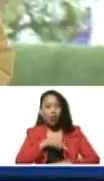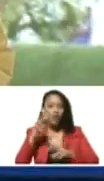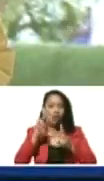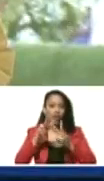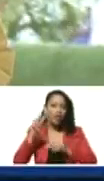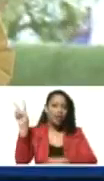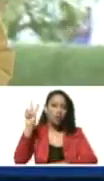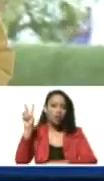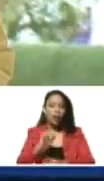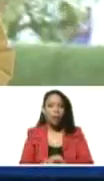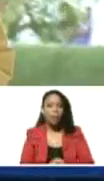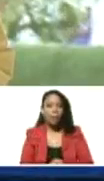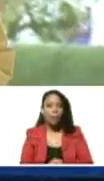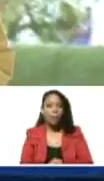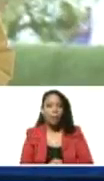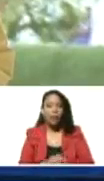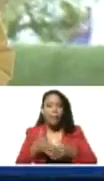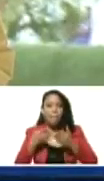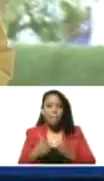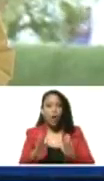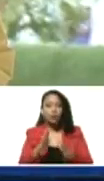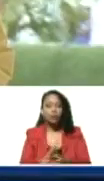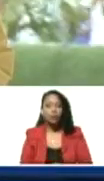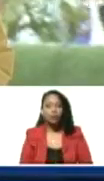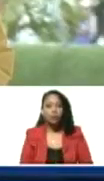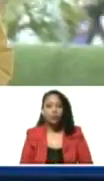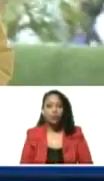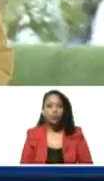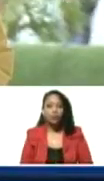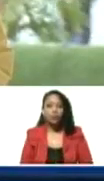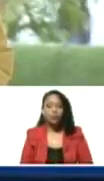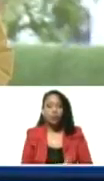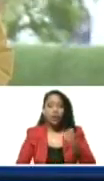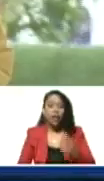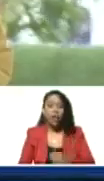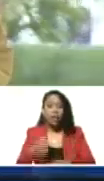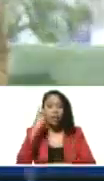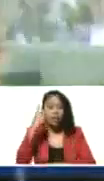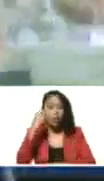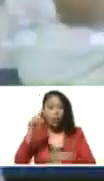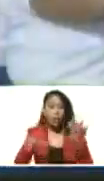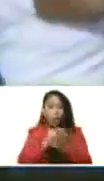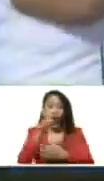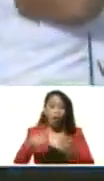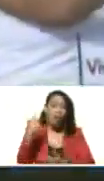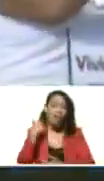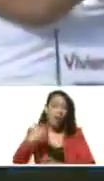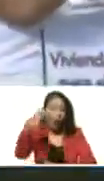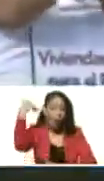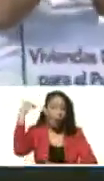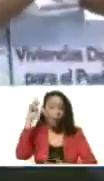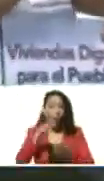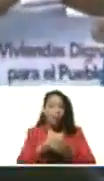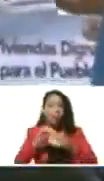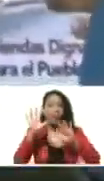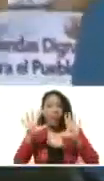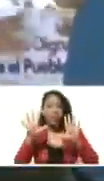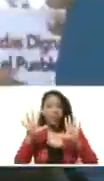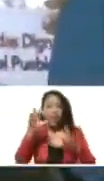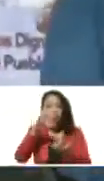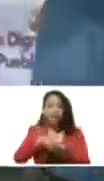Vivienda Venezuela nació de una catástrofe natural del 2010 para